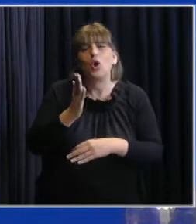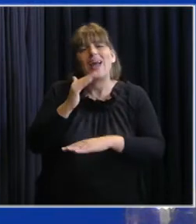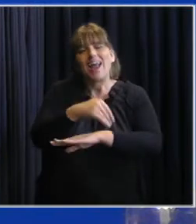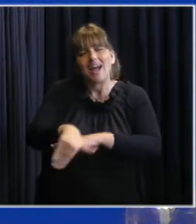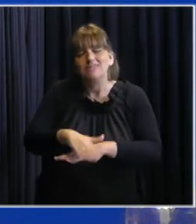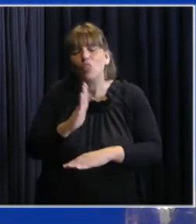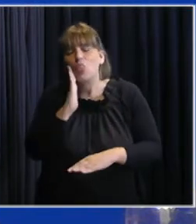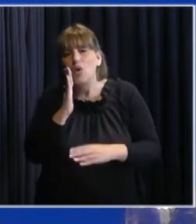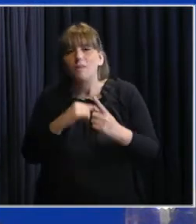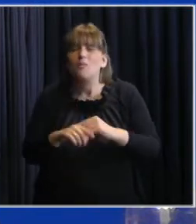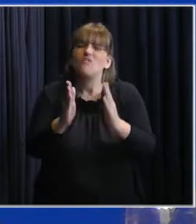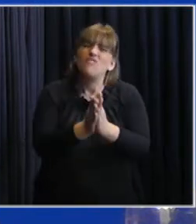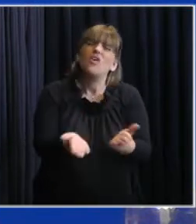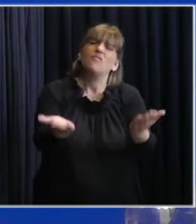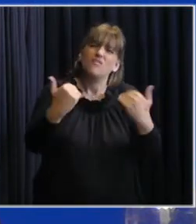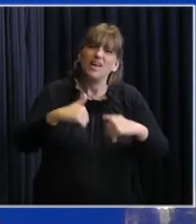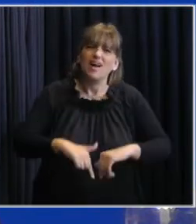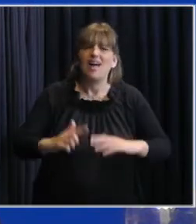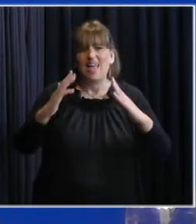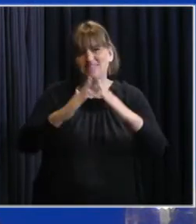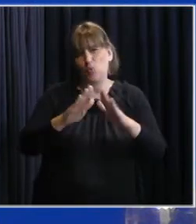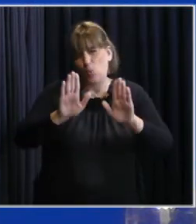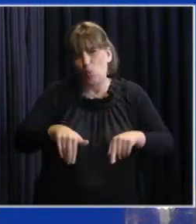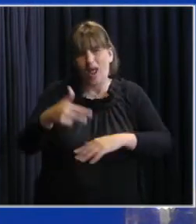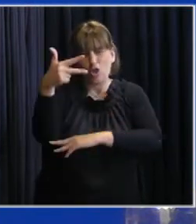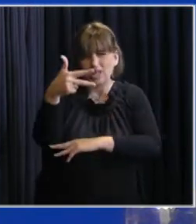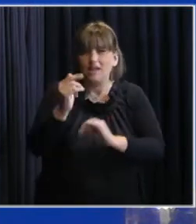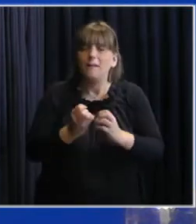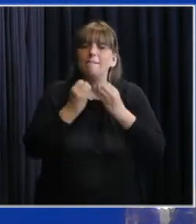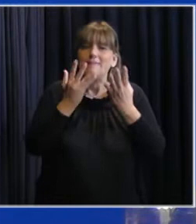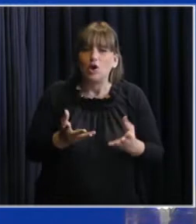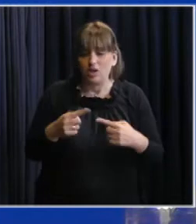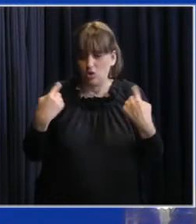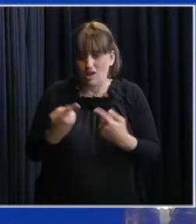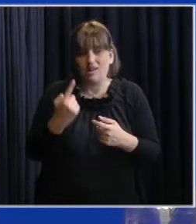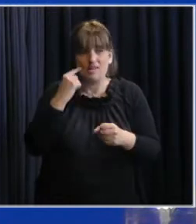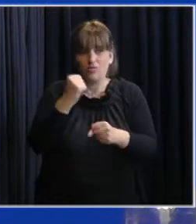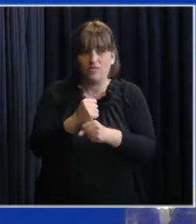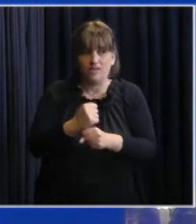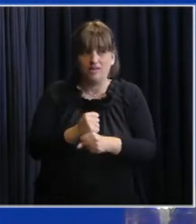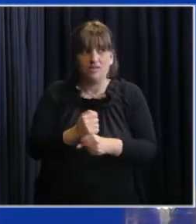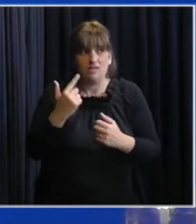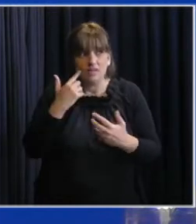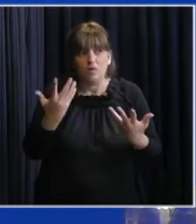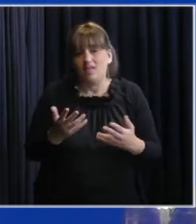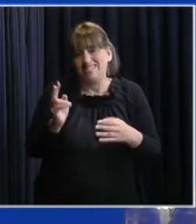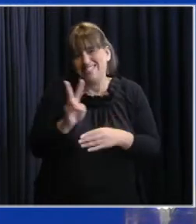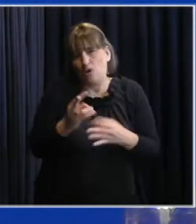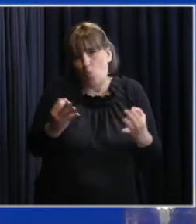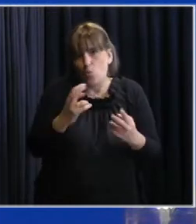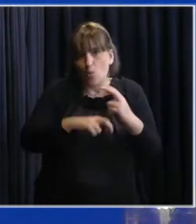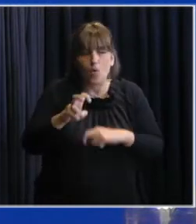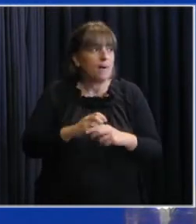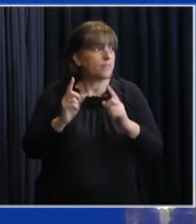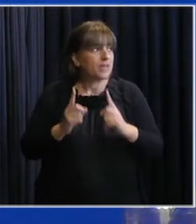para que se acojan a estos dispositivos estos hoteles donde estábamos tratando de que estén seguros y